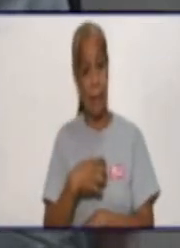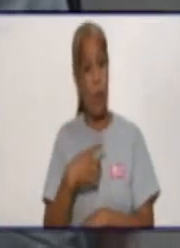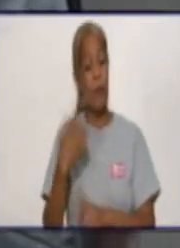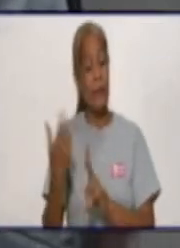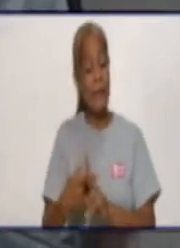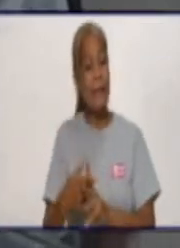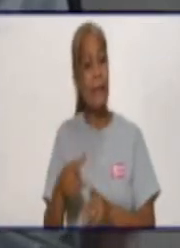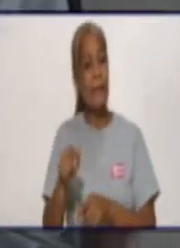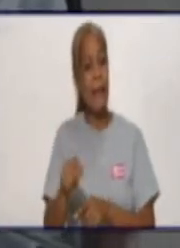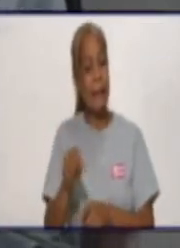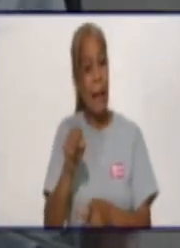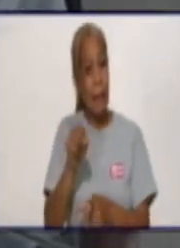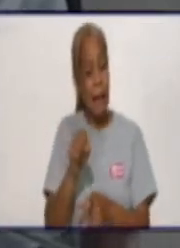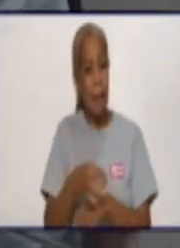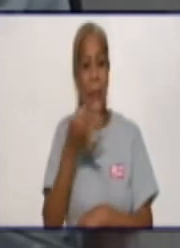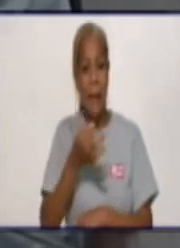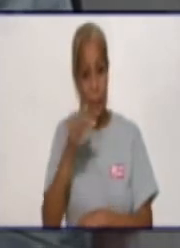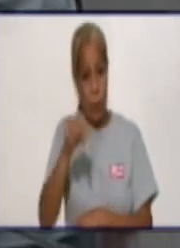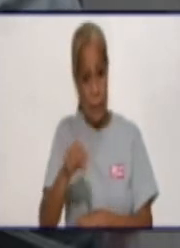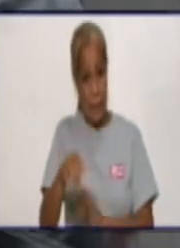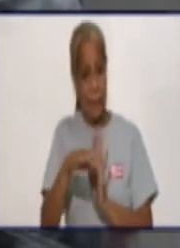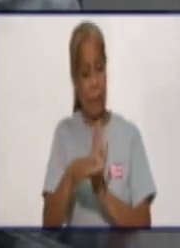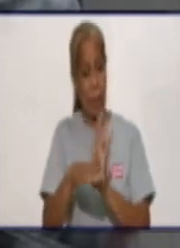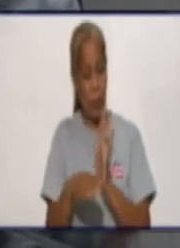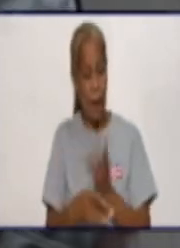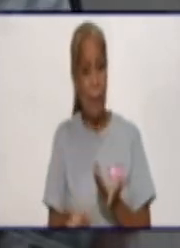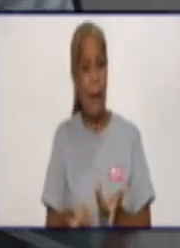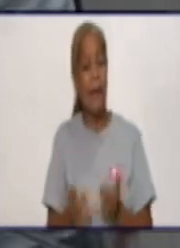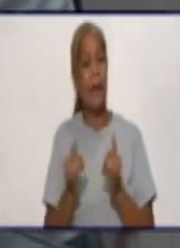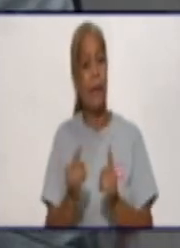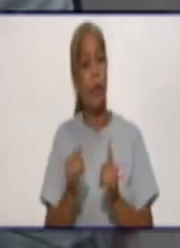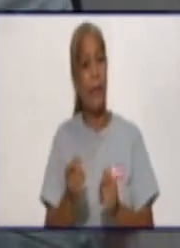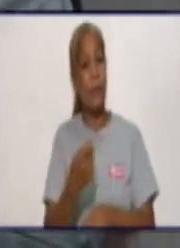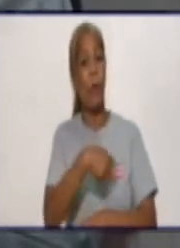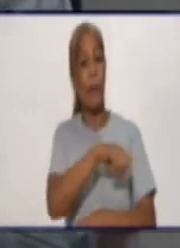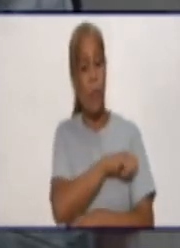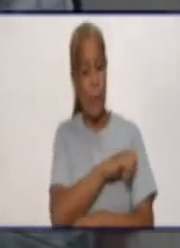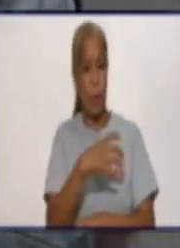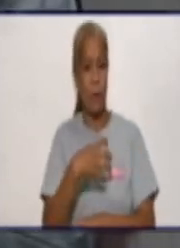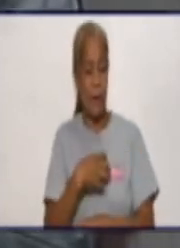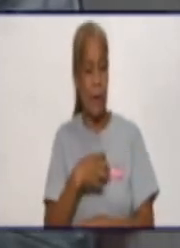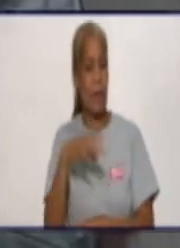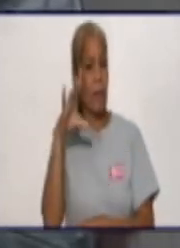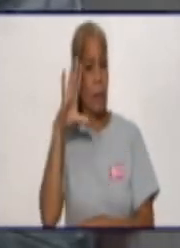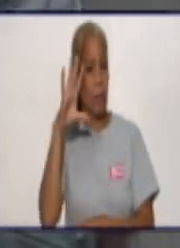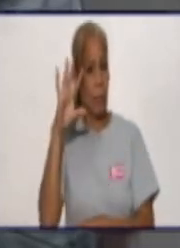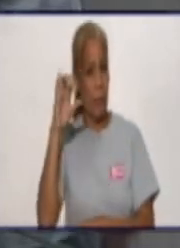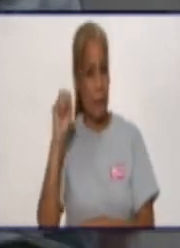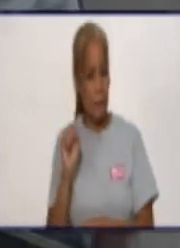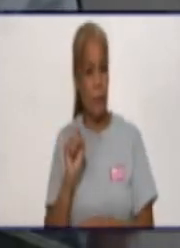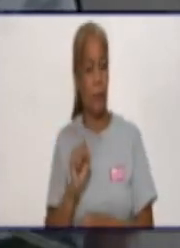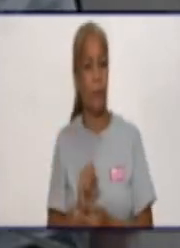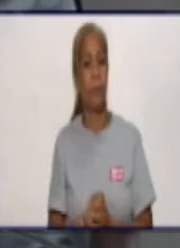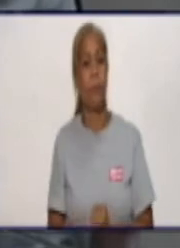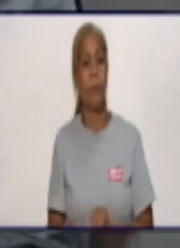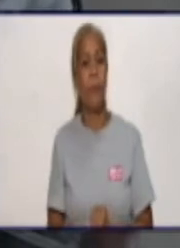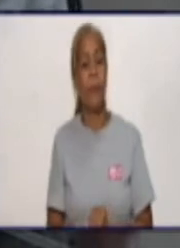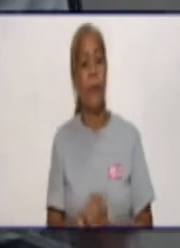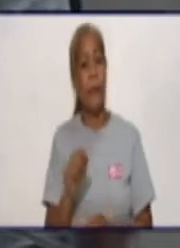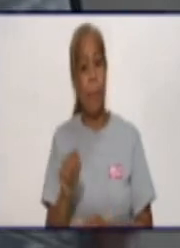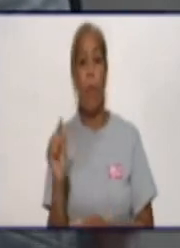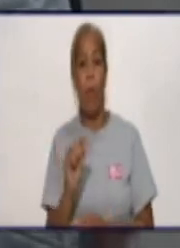y en la medida que ella nos vaya entrando de combustible que de hecho ya está ya está fluyendo a la provincia con cierta regularidad